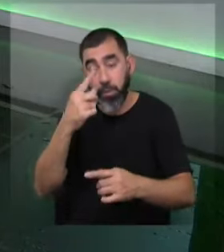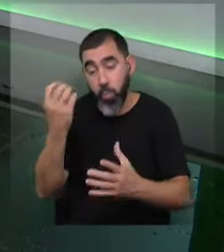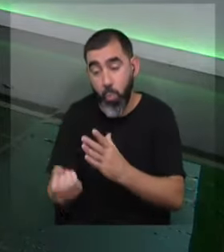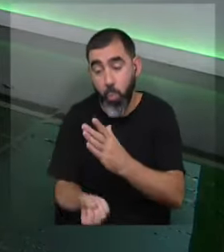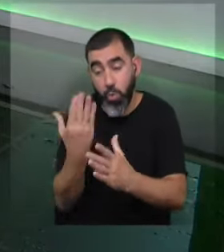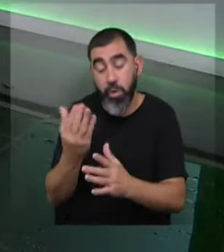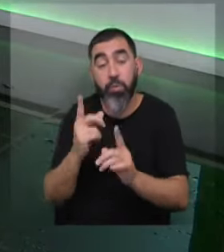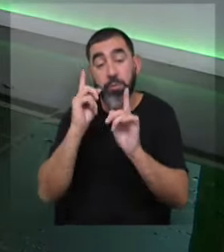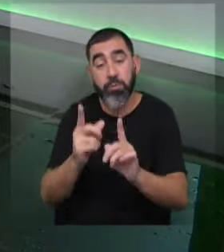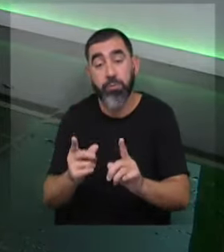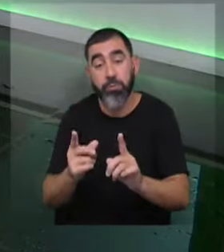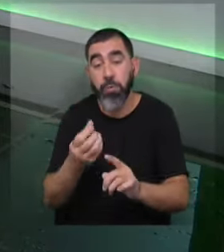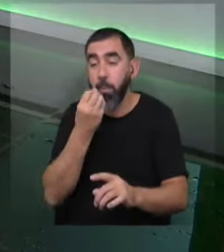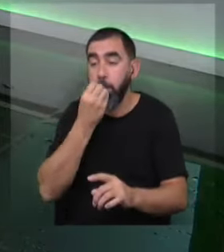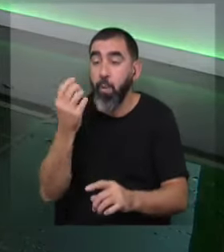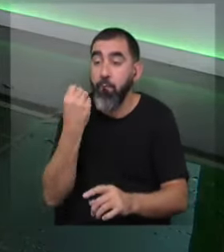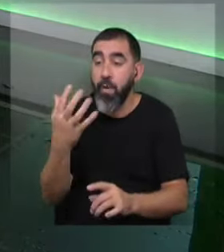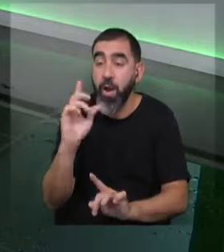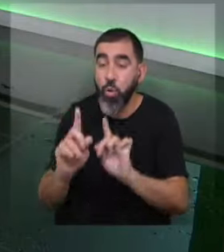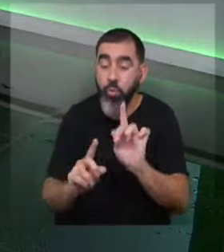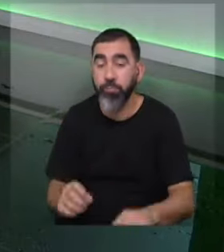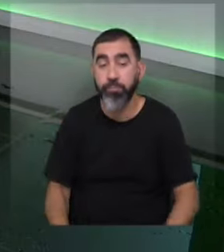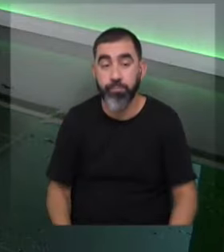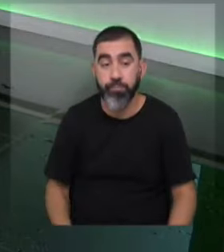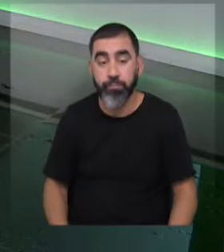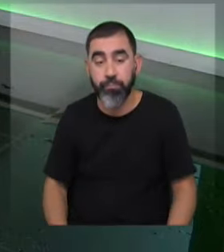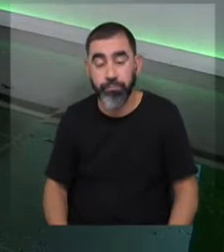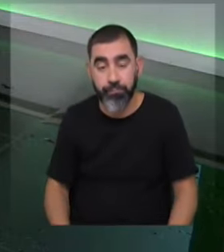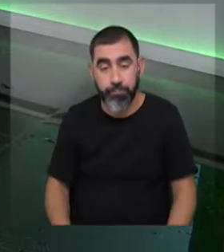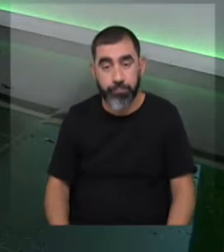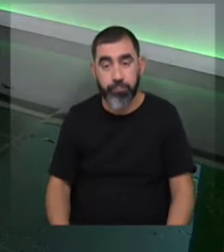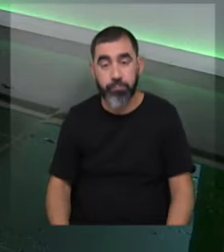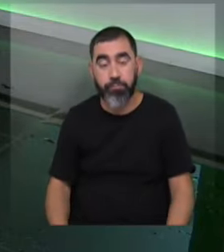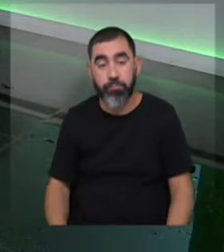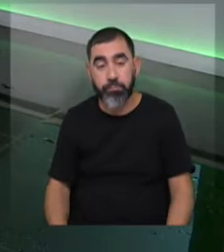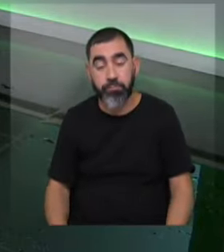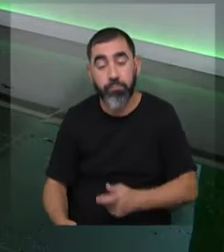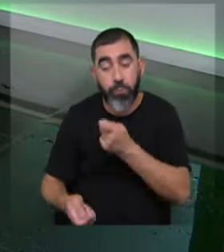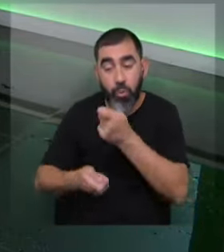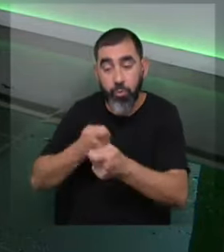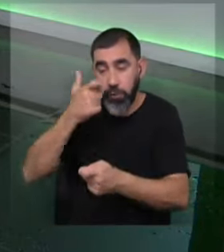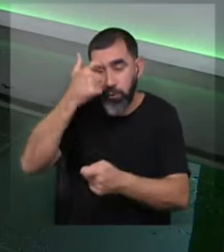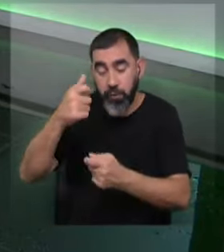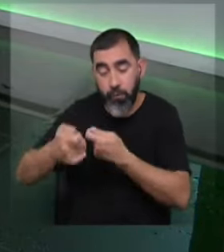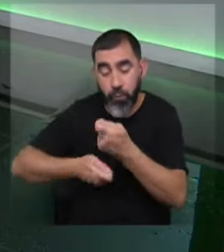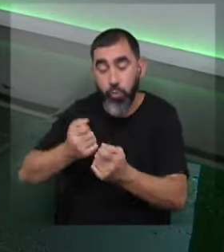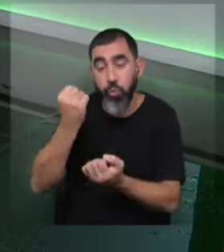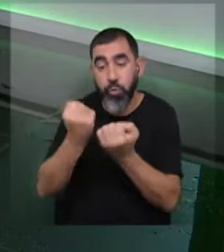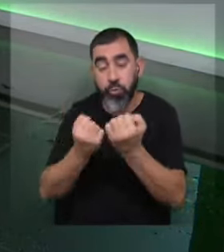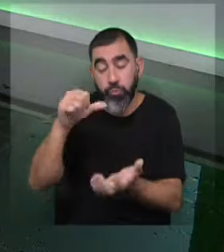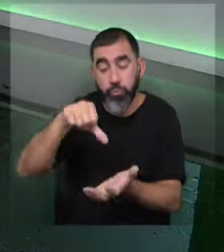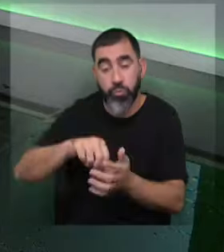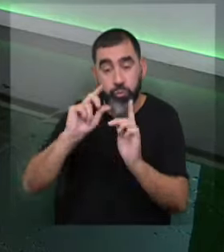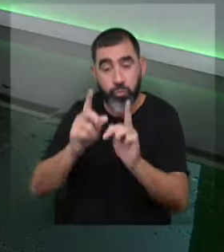modernos y de alguna manera hasta con mejor valor y todo. Así que hay todo un camino por delante y ahí está la contribución de la ciencia a la economía de este